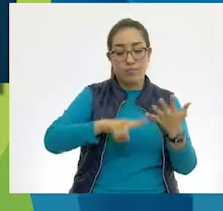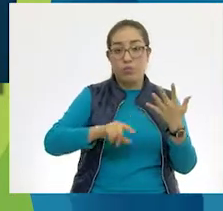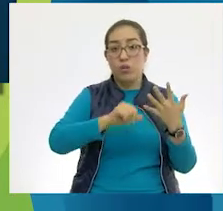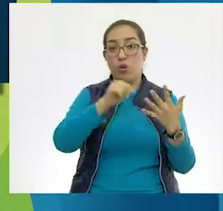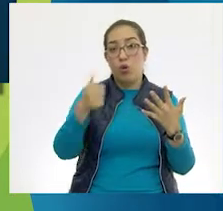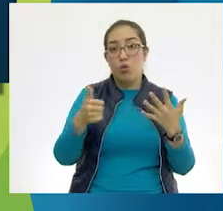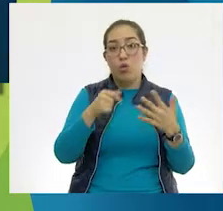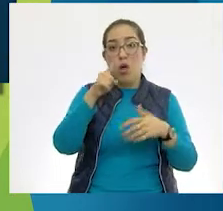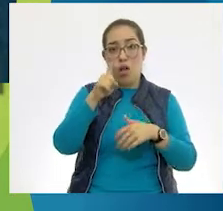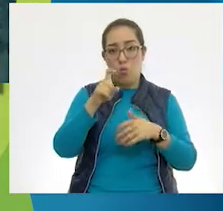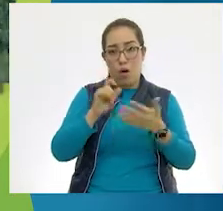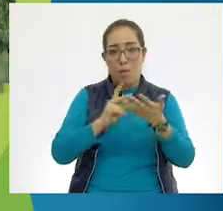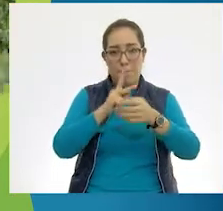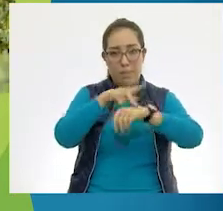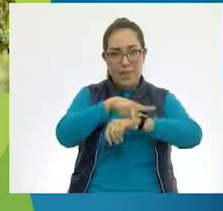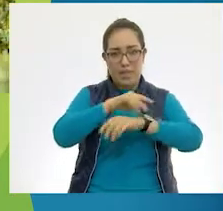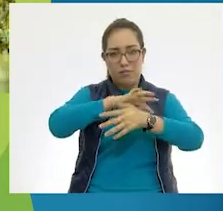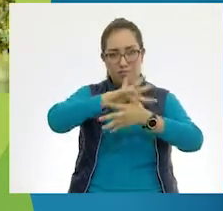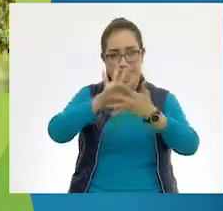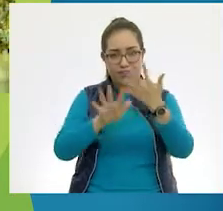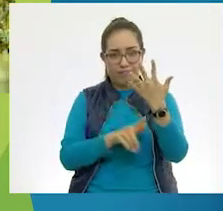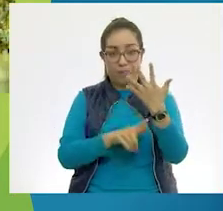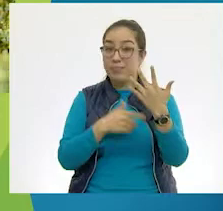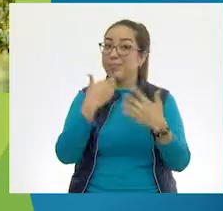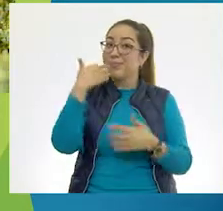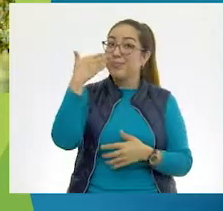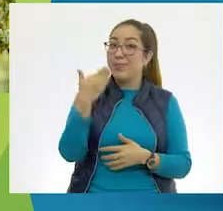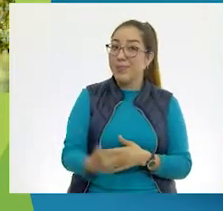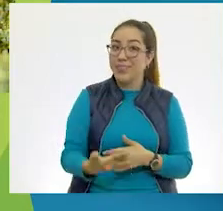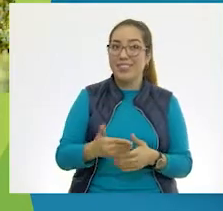y húmeda. Muy bien, Alfonso.